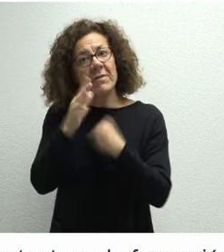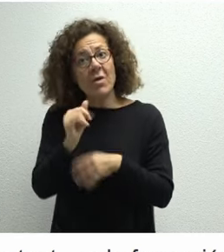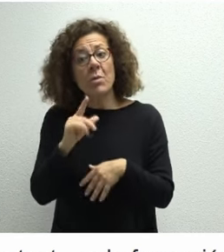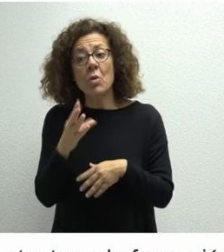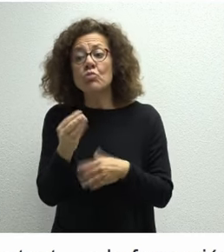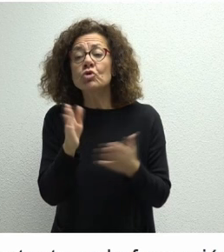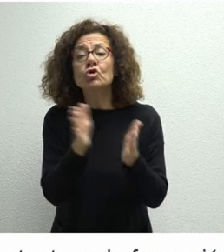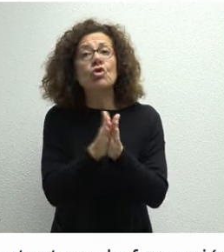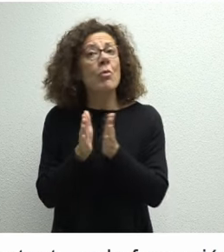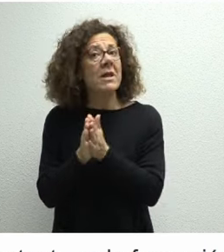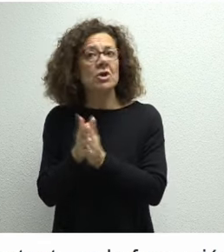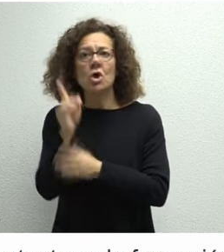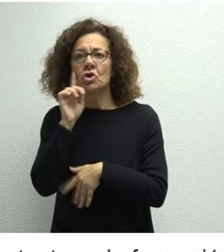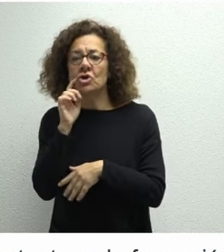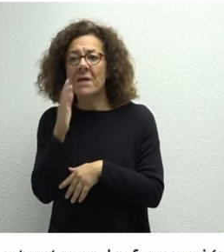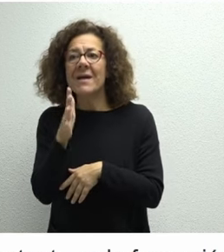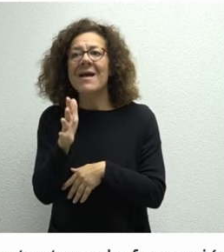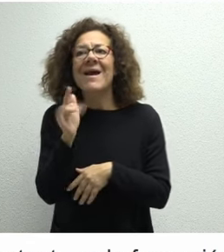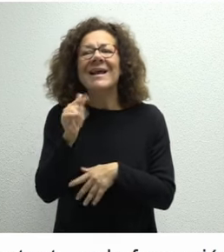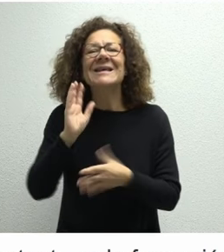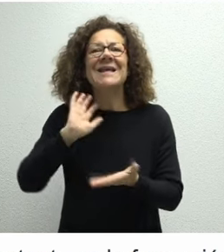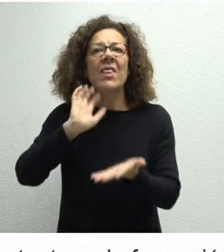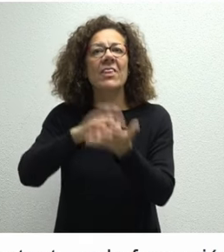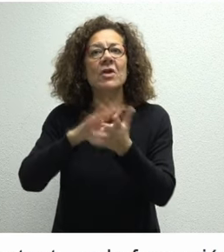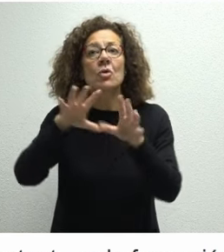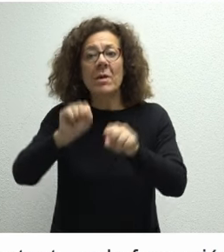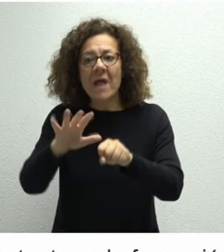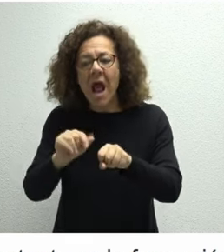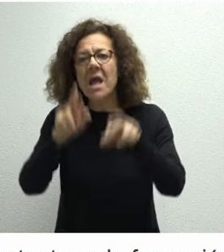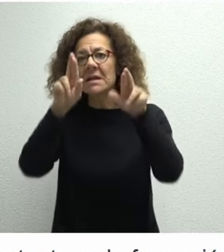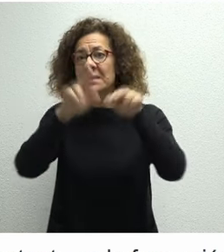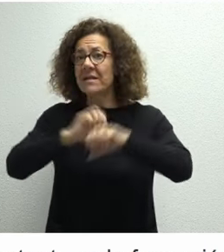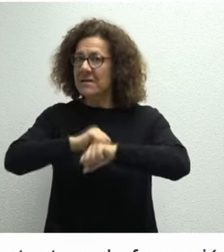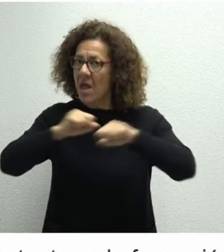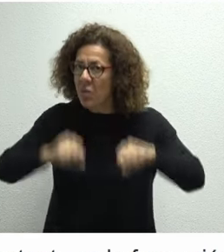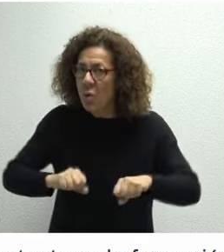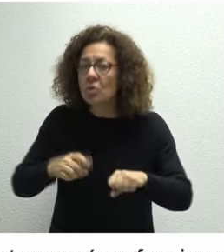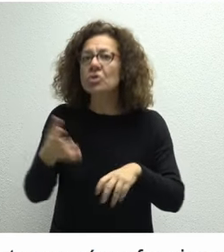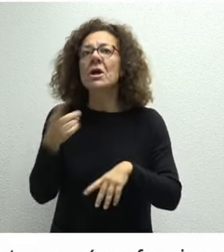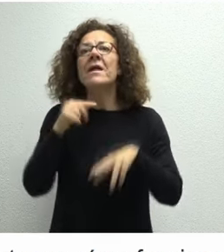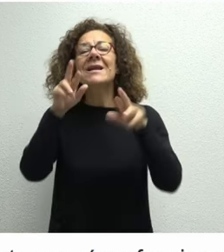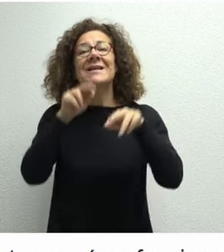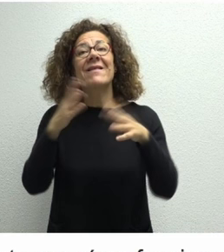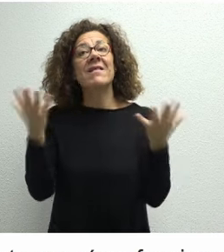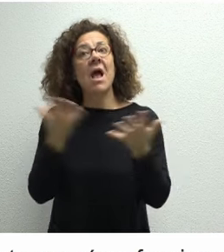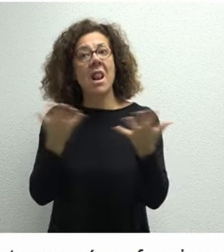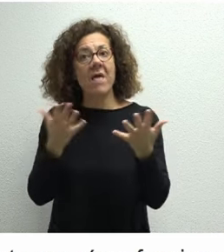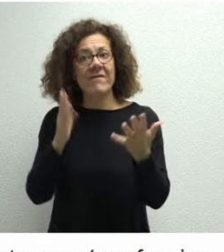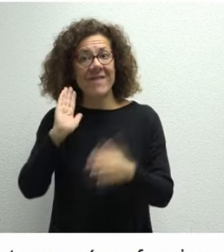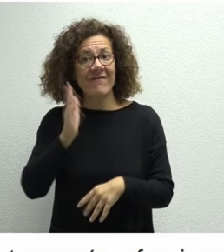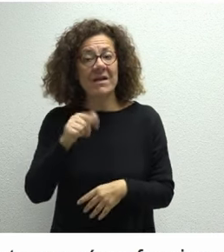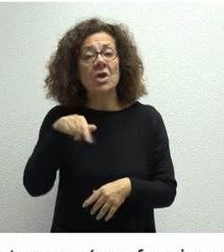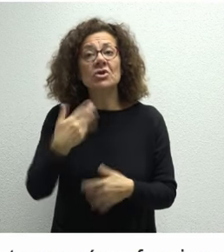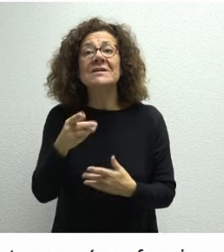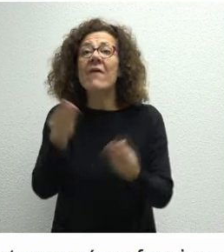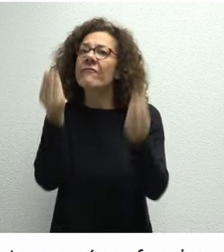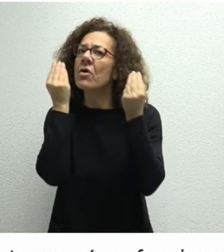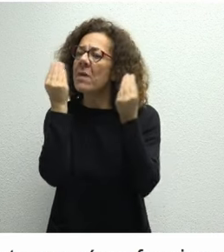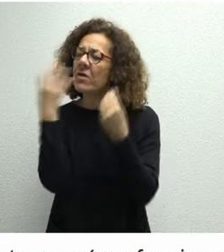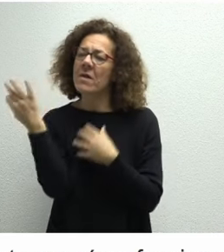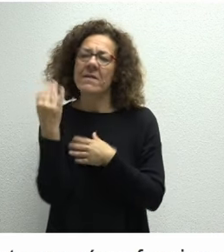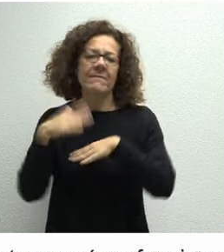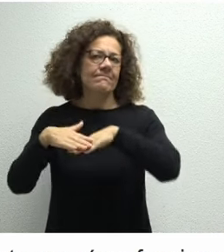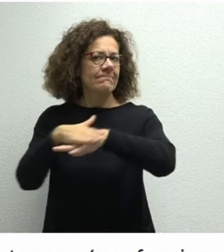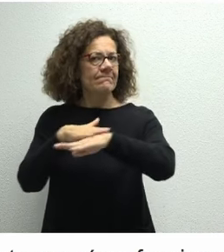compa no saben que existen centros ocupacionales residencias de adultos residencias gravemente afectados con lo cual esa formación me parece